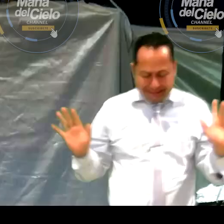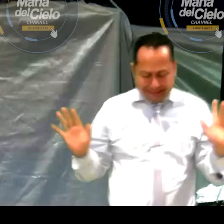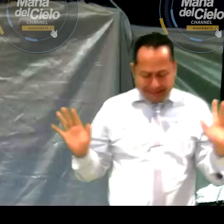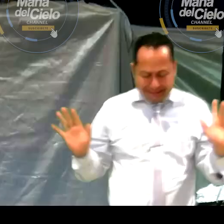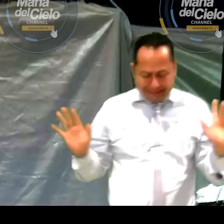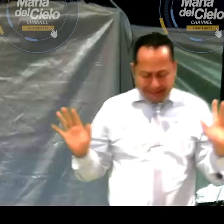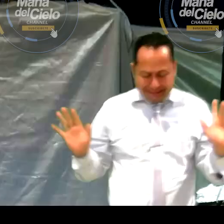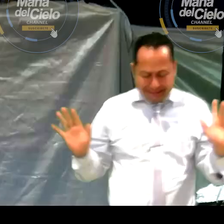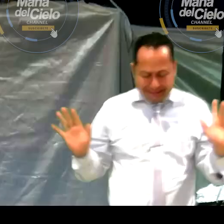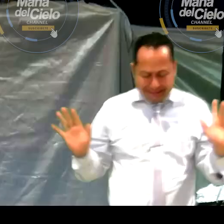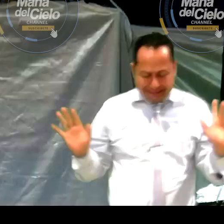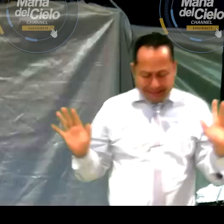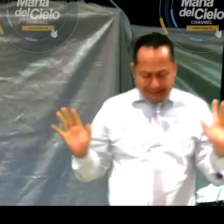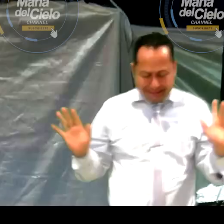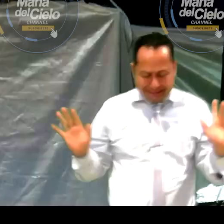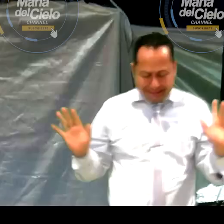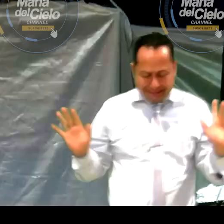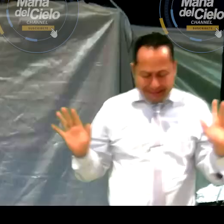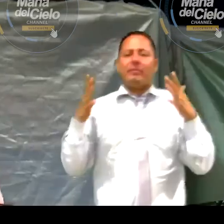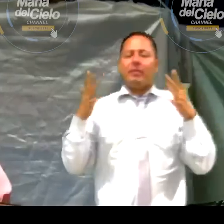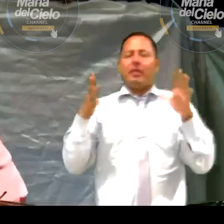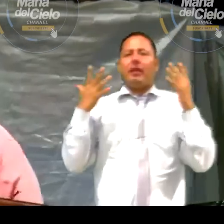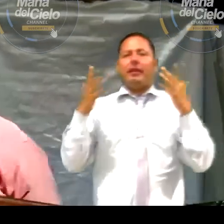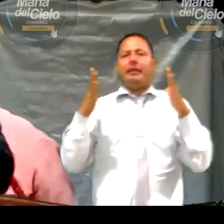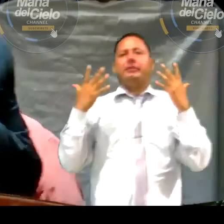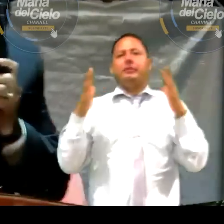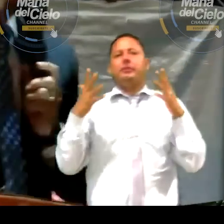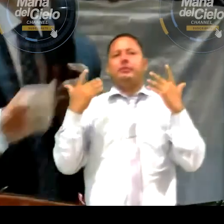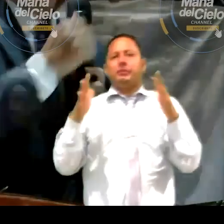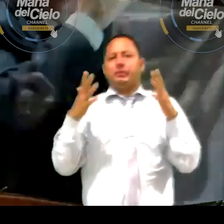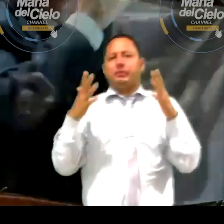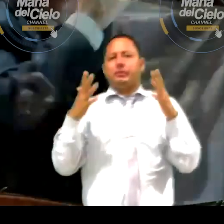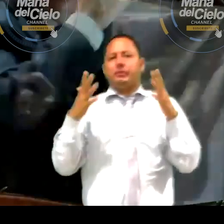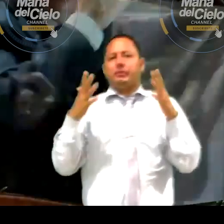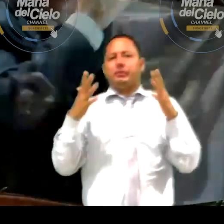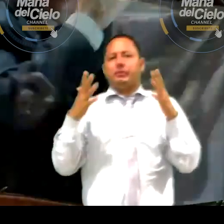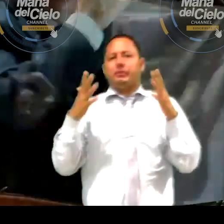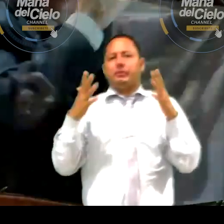Yo no sé si hay una iglesia que me ayude a creer esta noche.